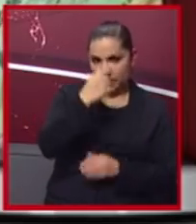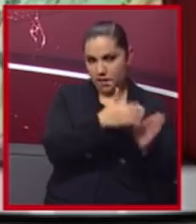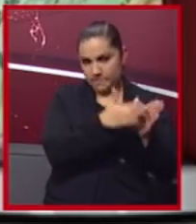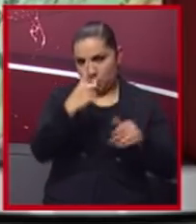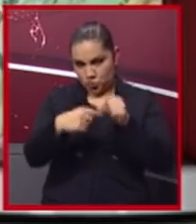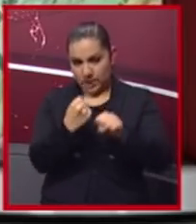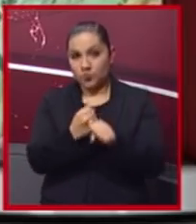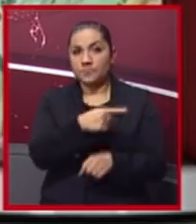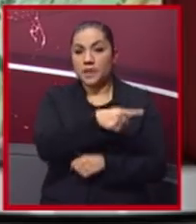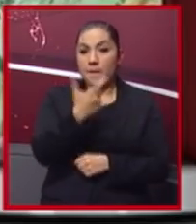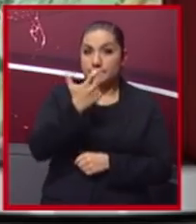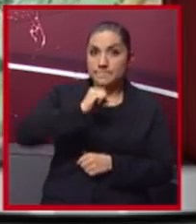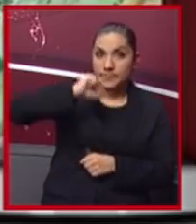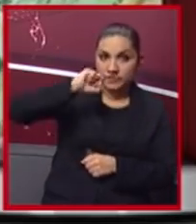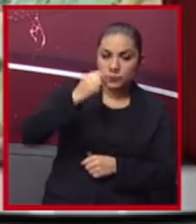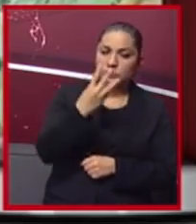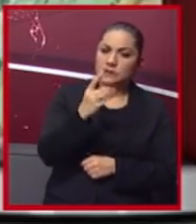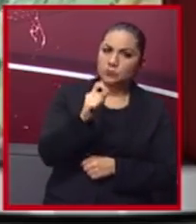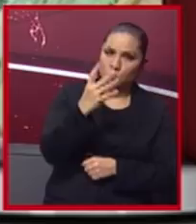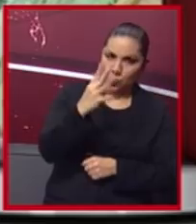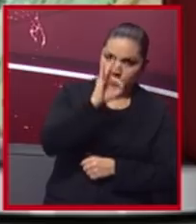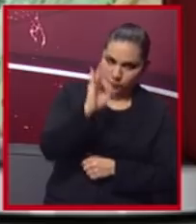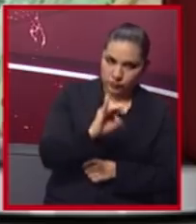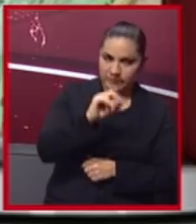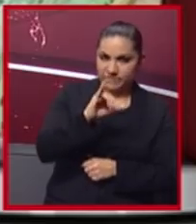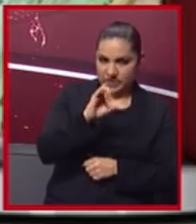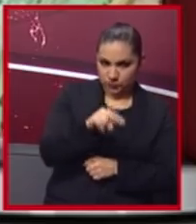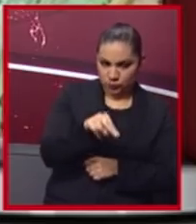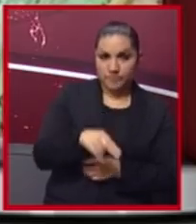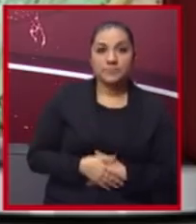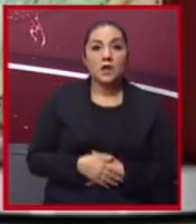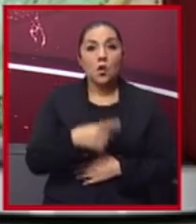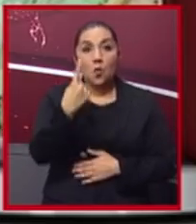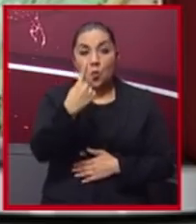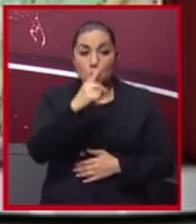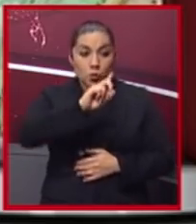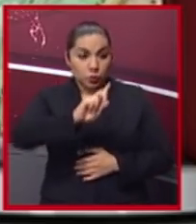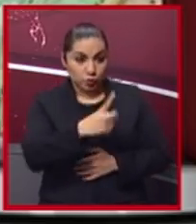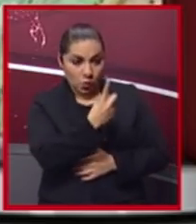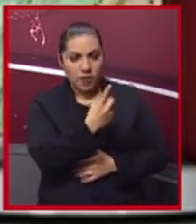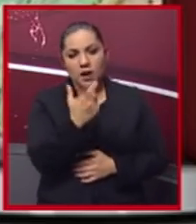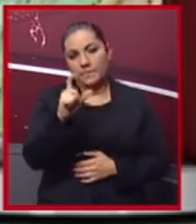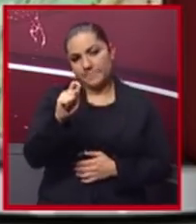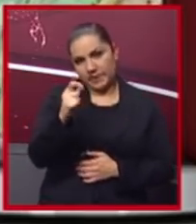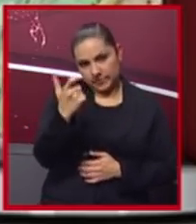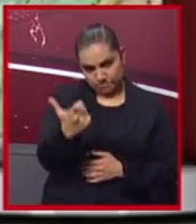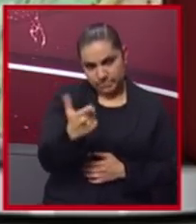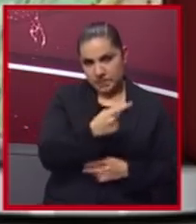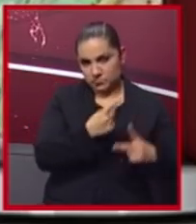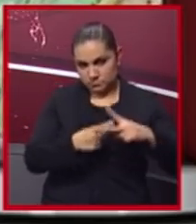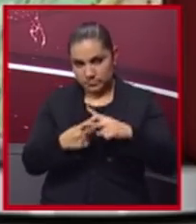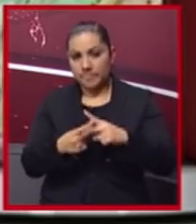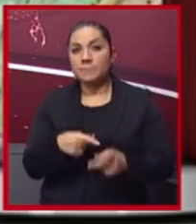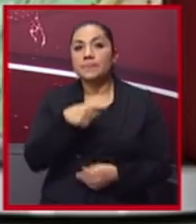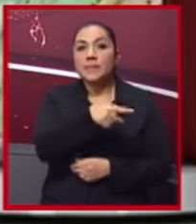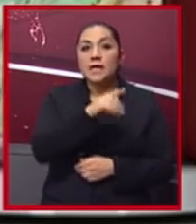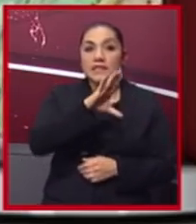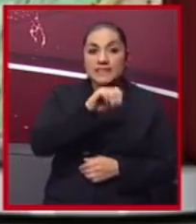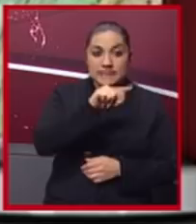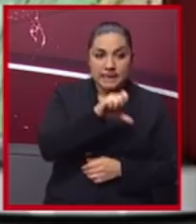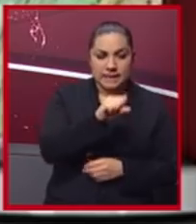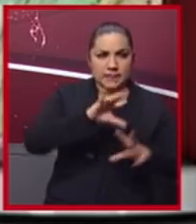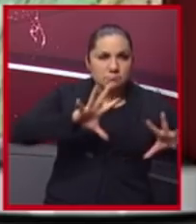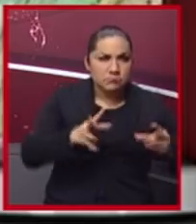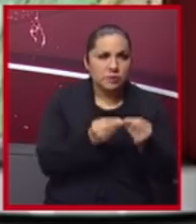de 3.4%, un tipo de cambio por cada dólar de 20 pesos, una tasa de interés promedio por CETES de 28 días